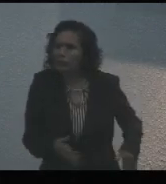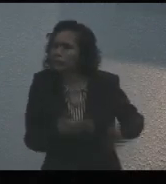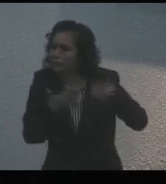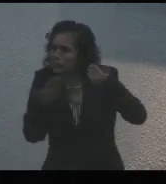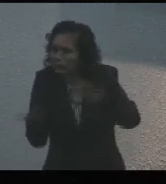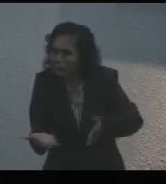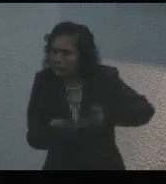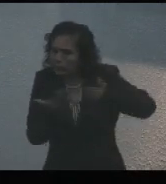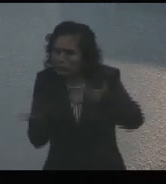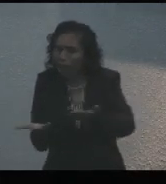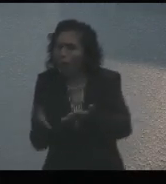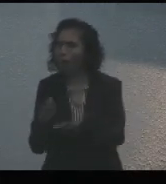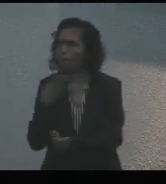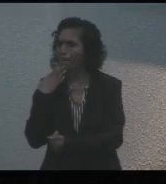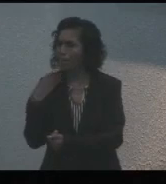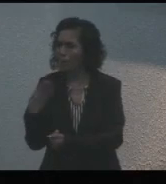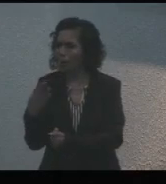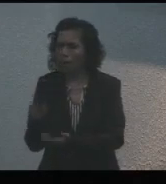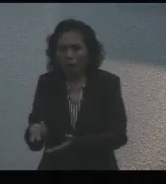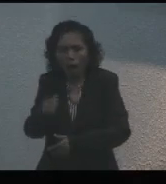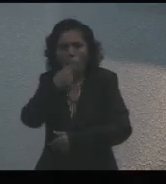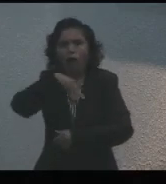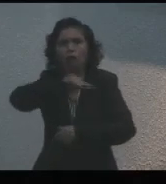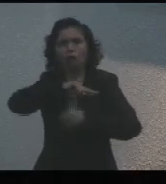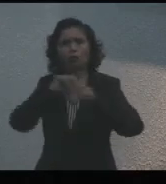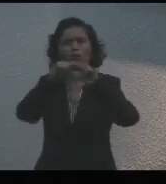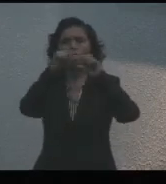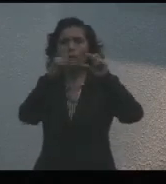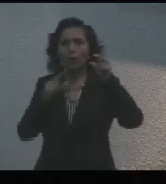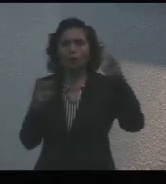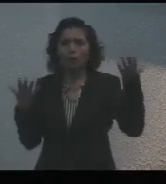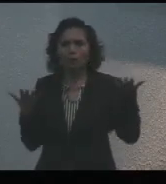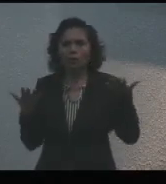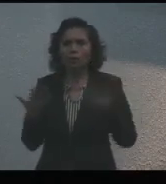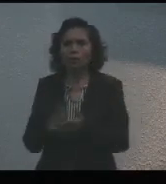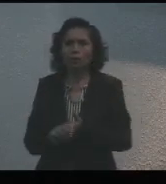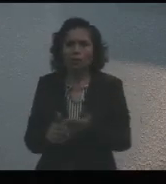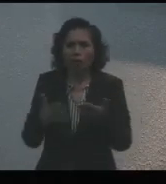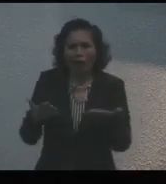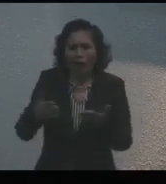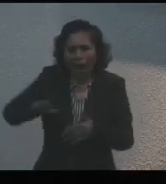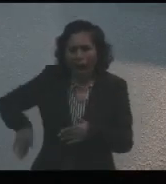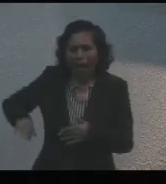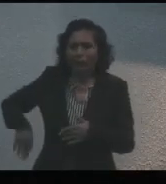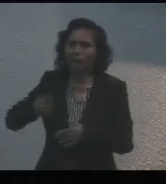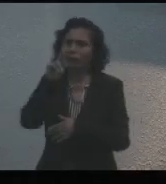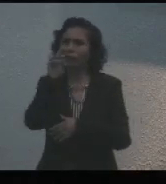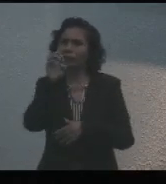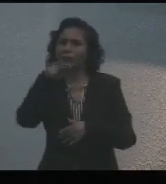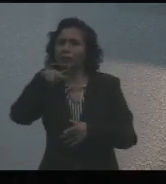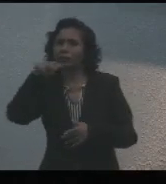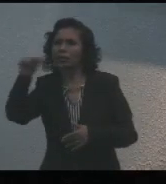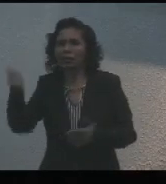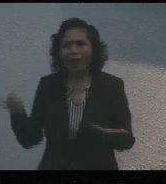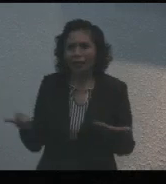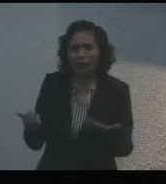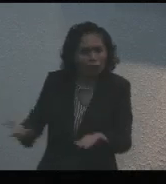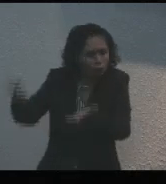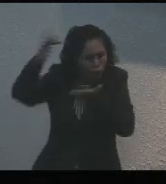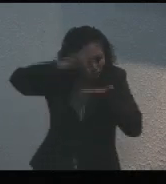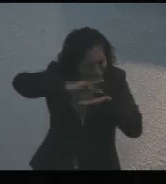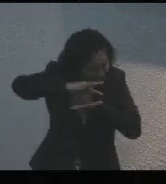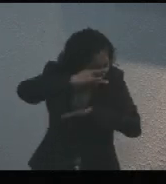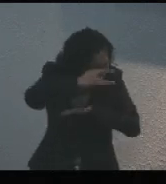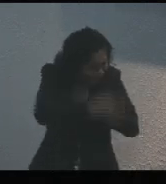le ha dado a nuestro país y a nuestro Estado. Y decía Renan hace un momento, un acto de profundo